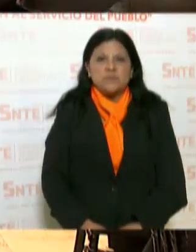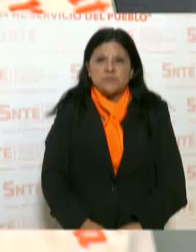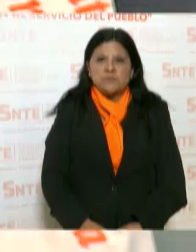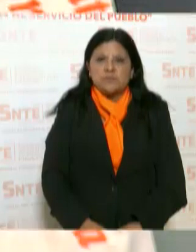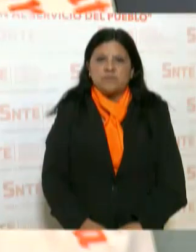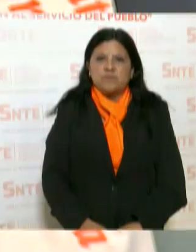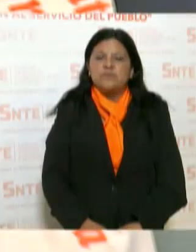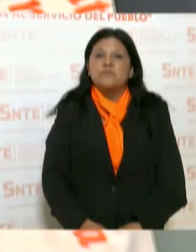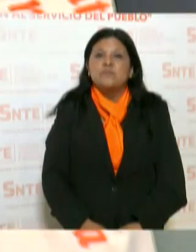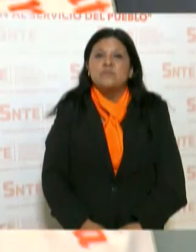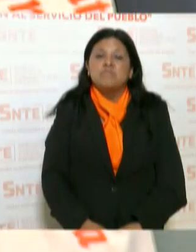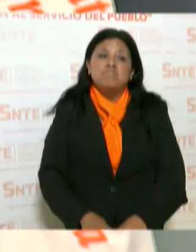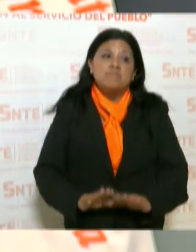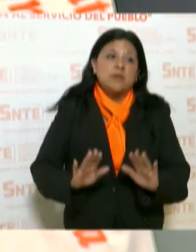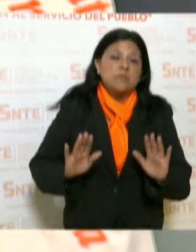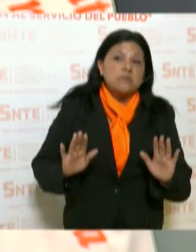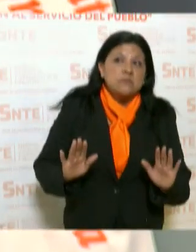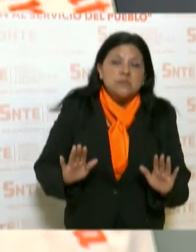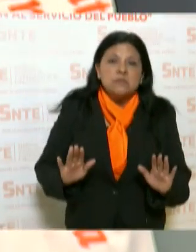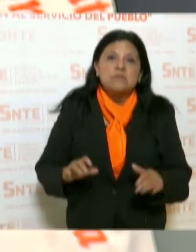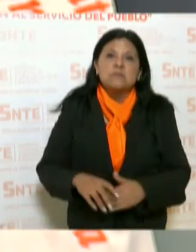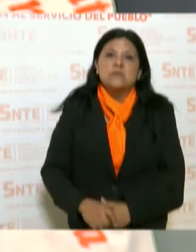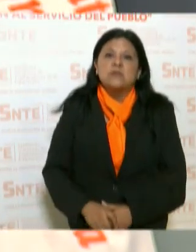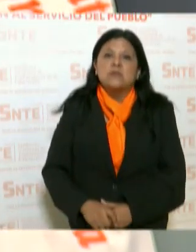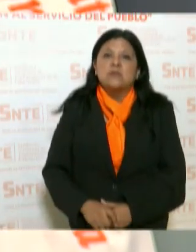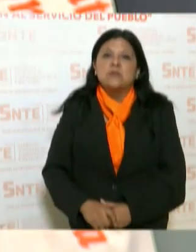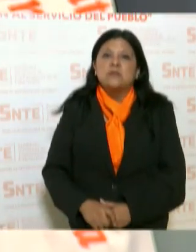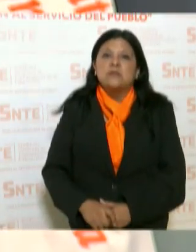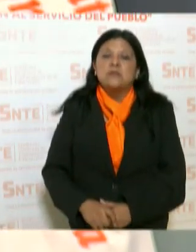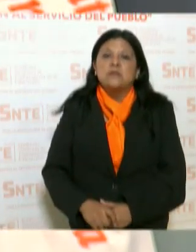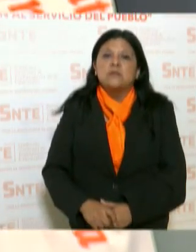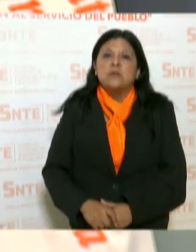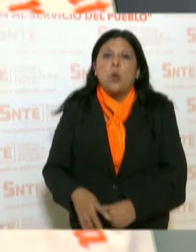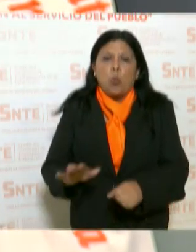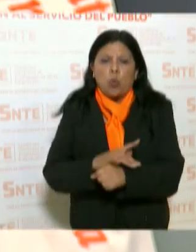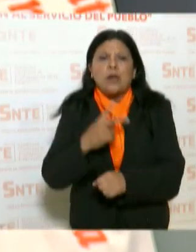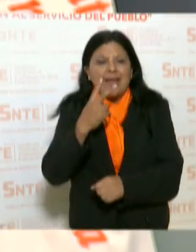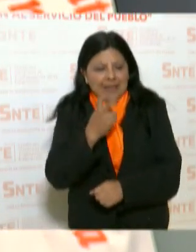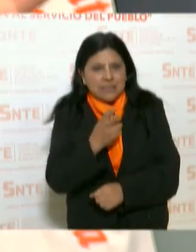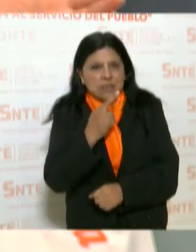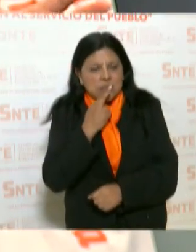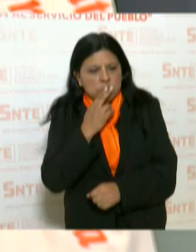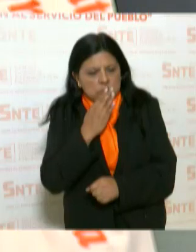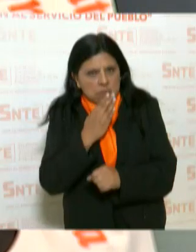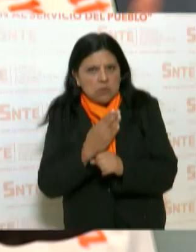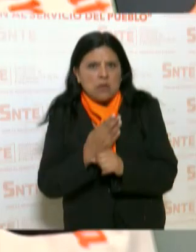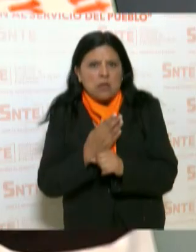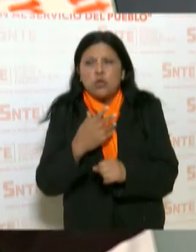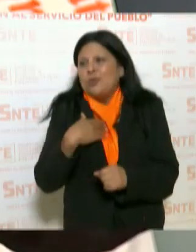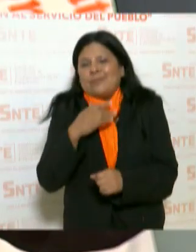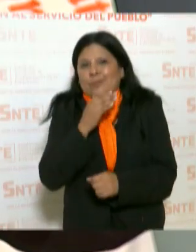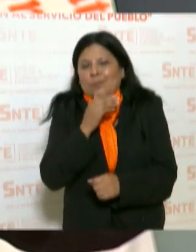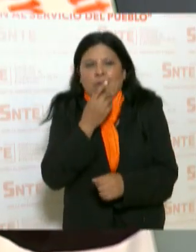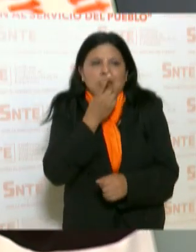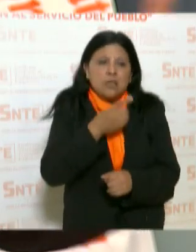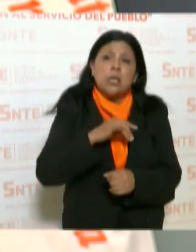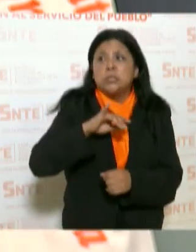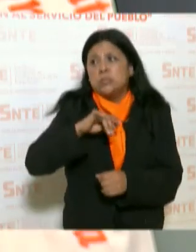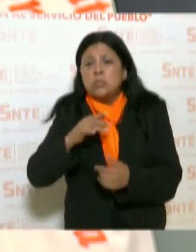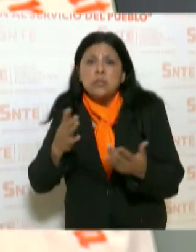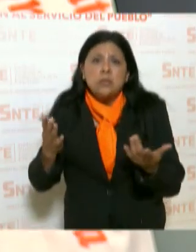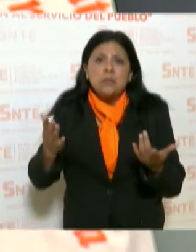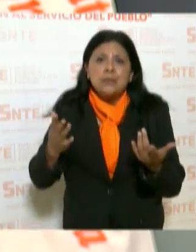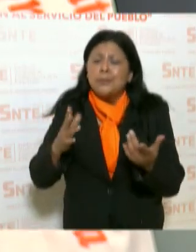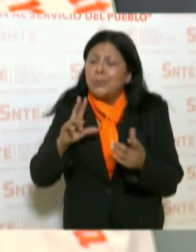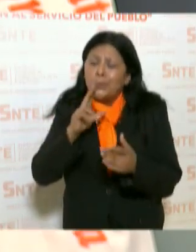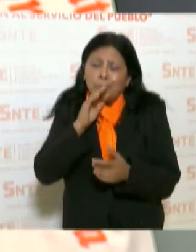Vamos a ver, porque es un asunto también de responsabilidad, que yo puedo decir sí, y nada